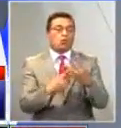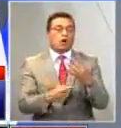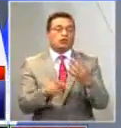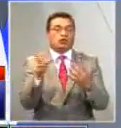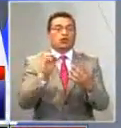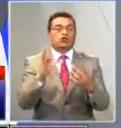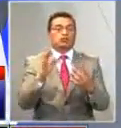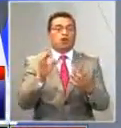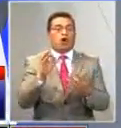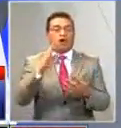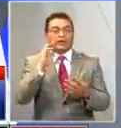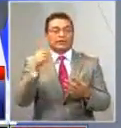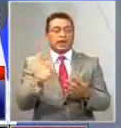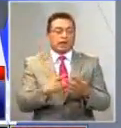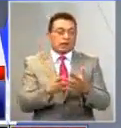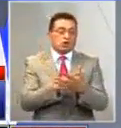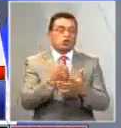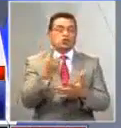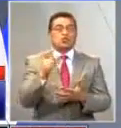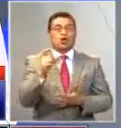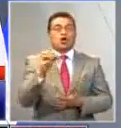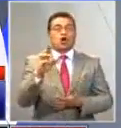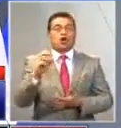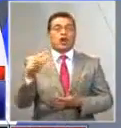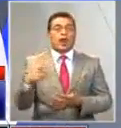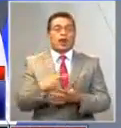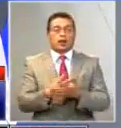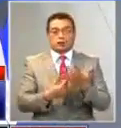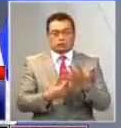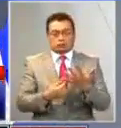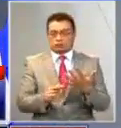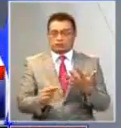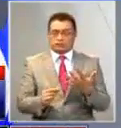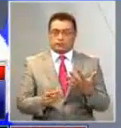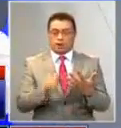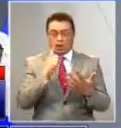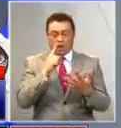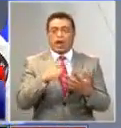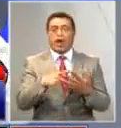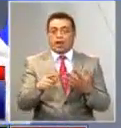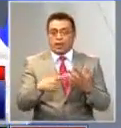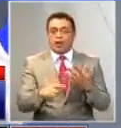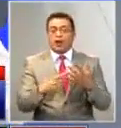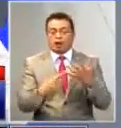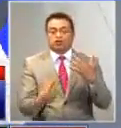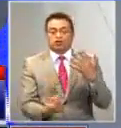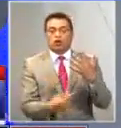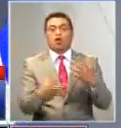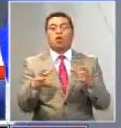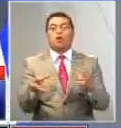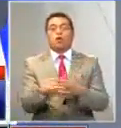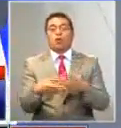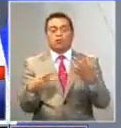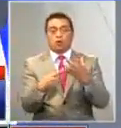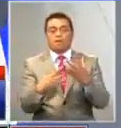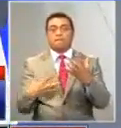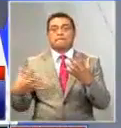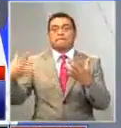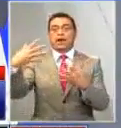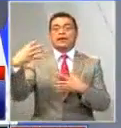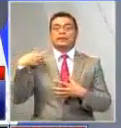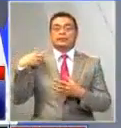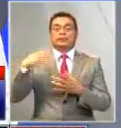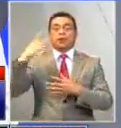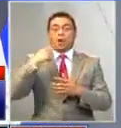suboficiales y un coronel. Entonces, la pregunta que se hace uno es si hay otro grupo que acompañó en este